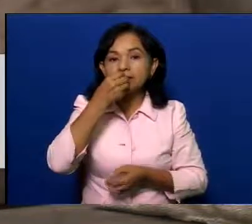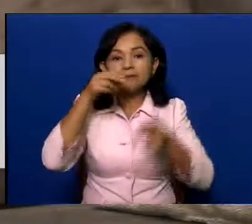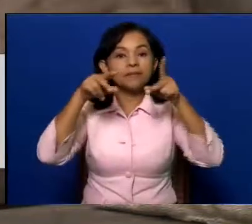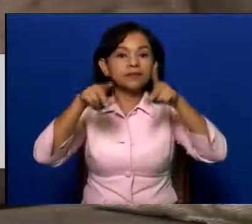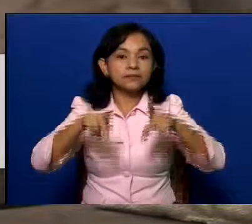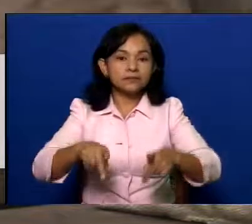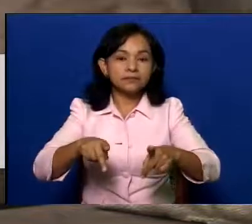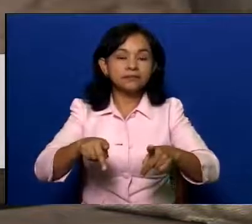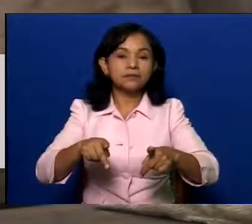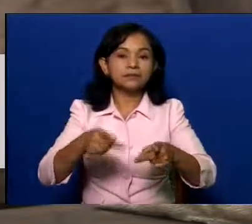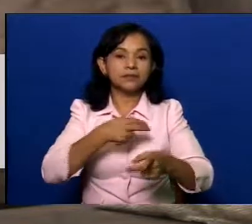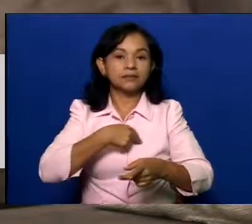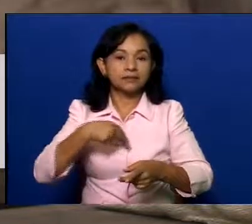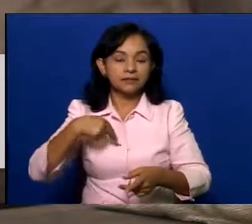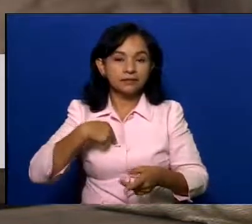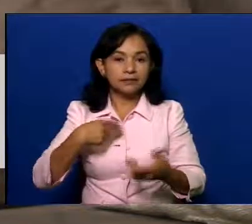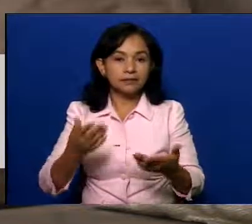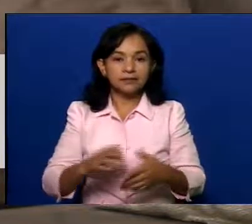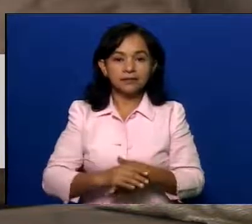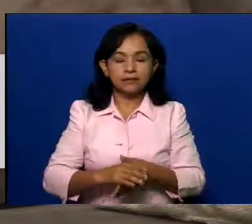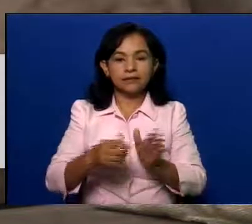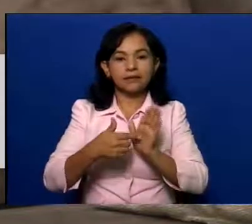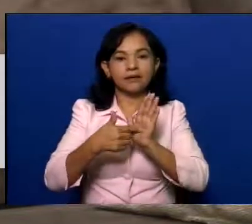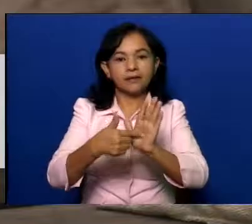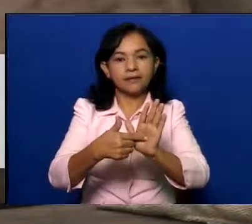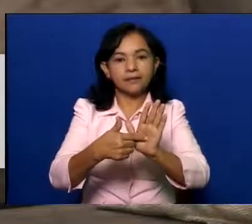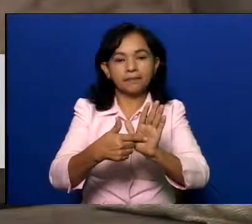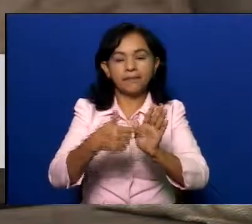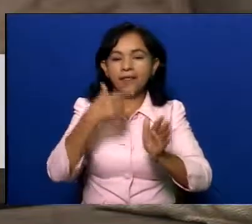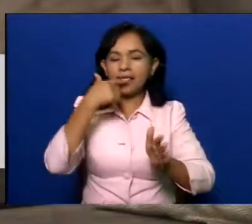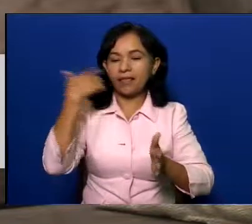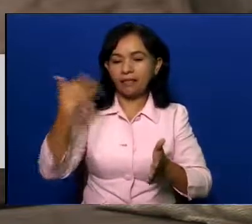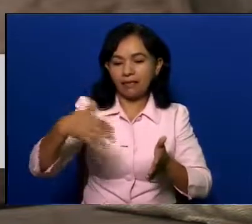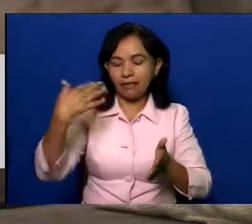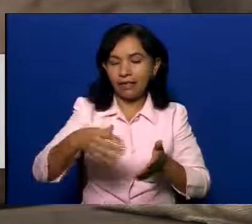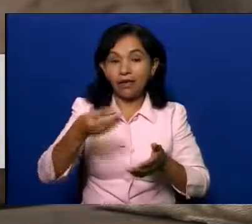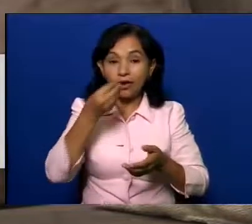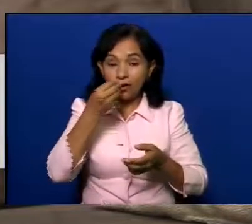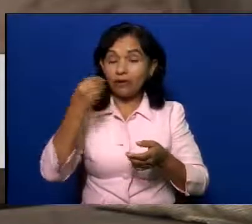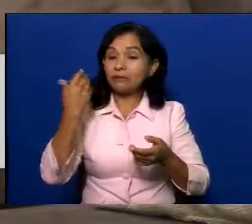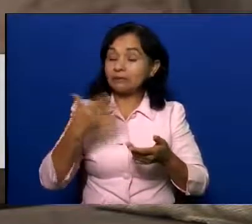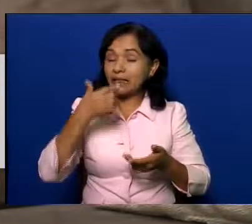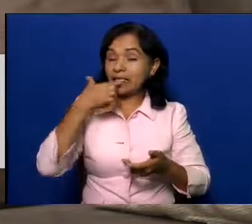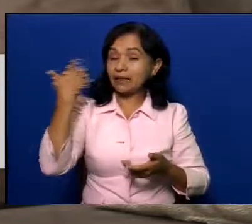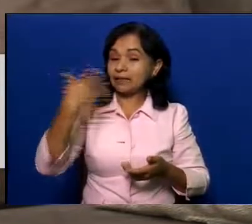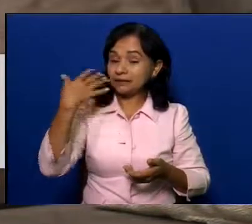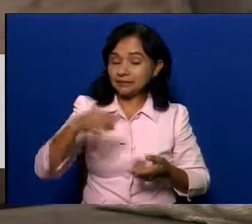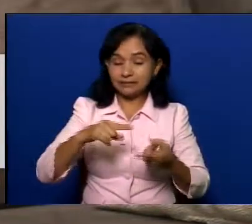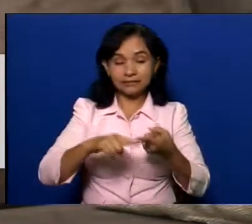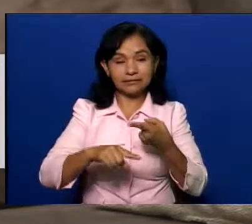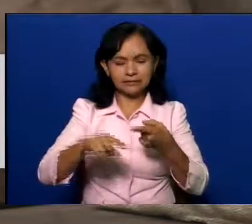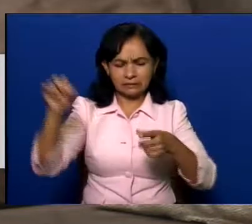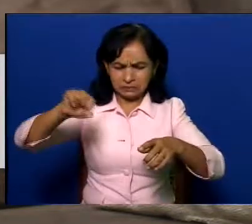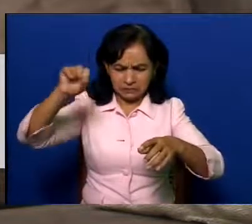de la población. La ingesta mucho de chile, de